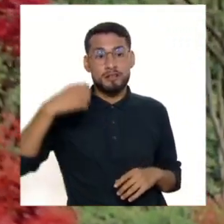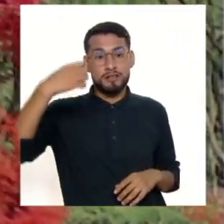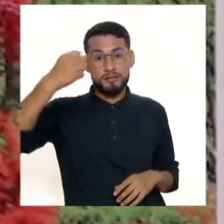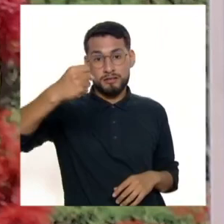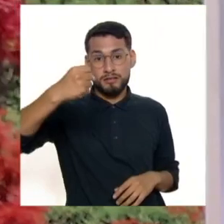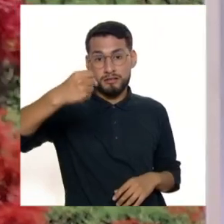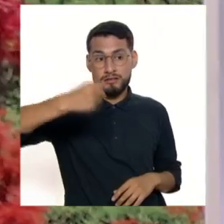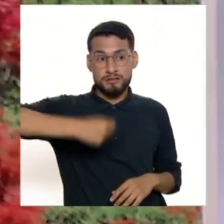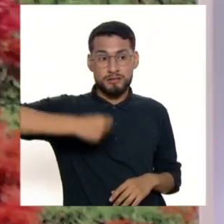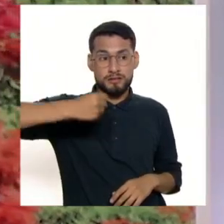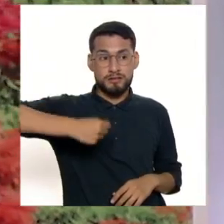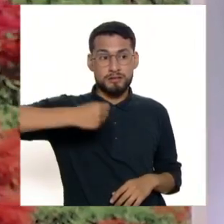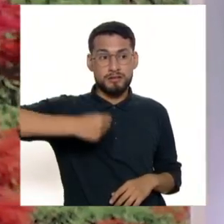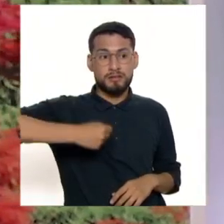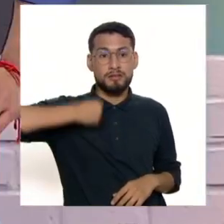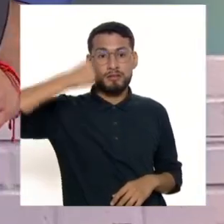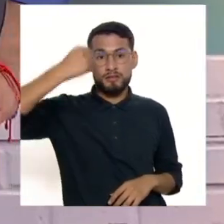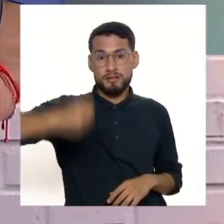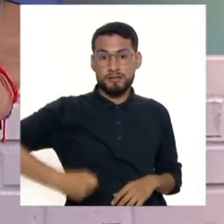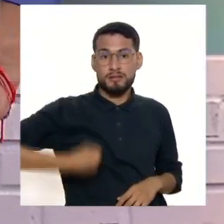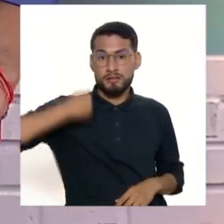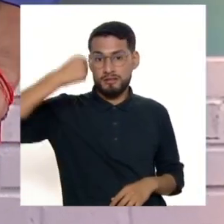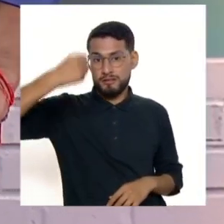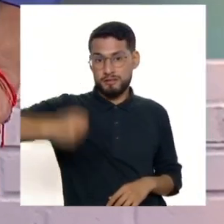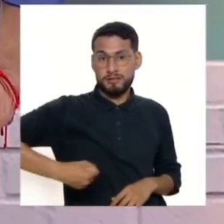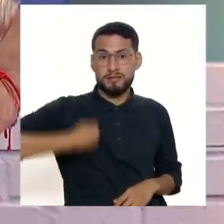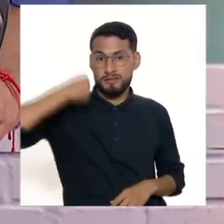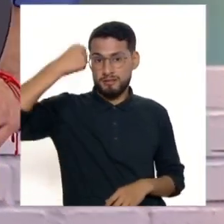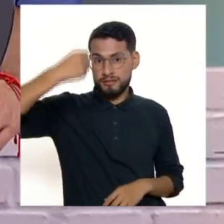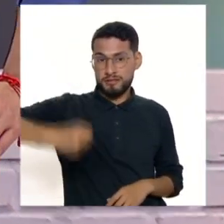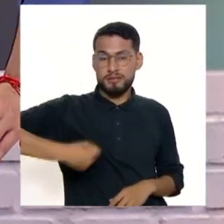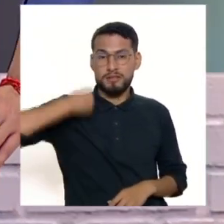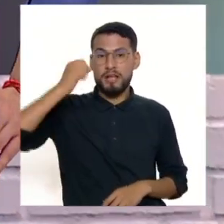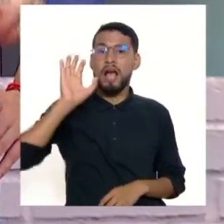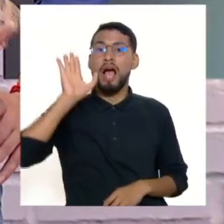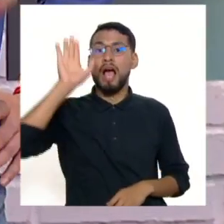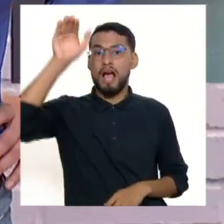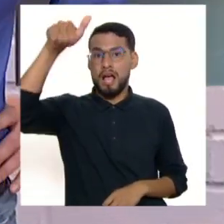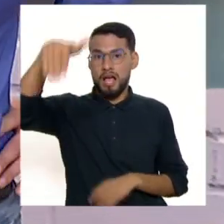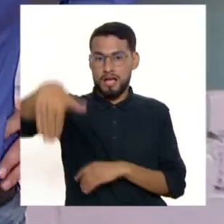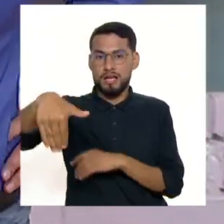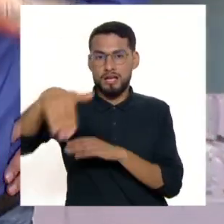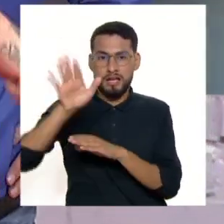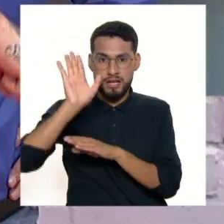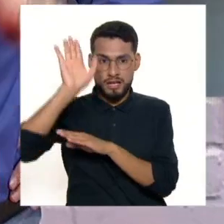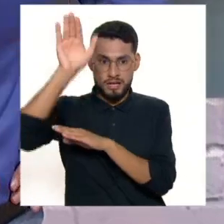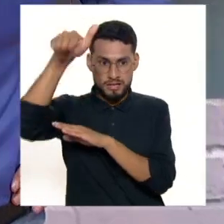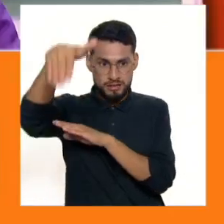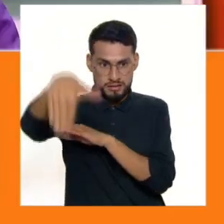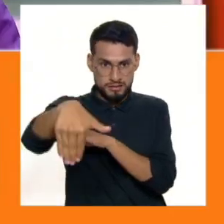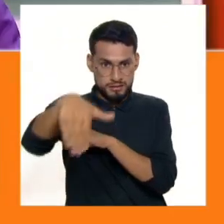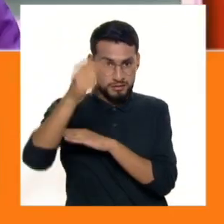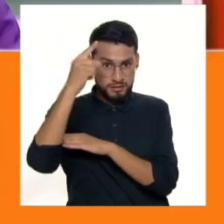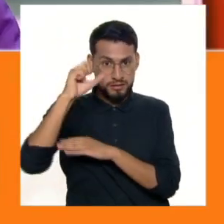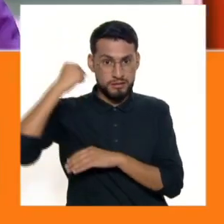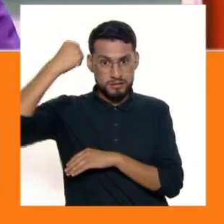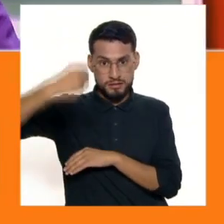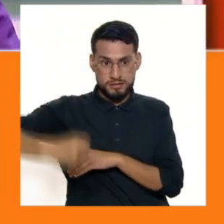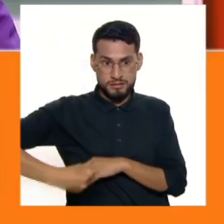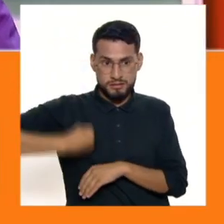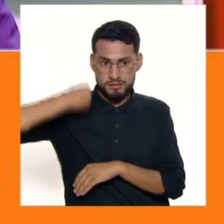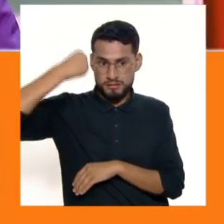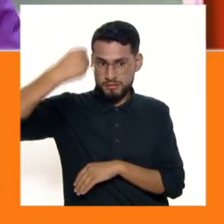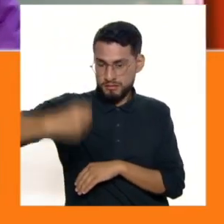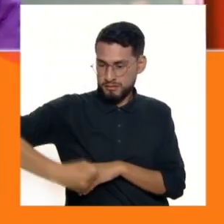derecha, hacemos un círculo hacia adelante, en forma circular. Lo tenemos, ¿no? Ya. Que el cerebro memorice